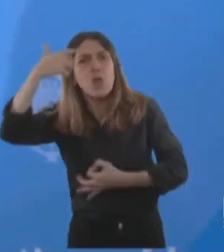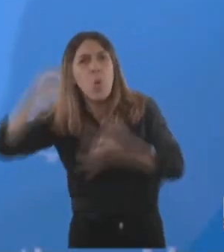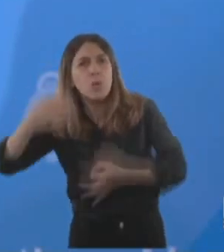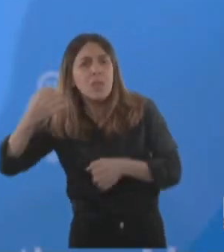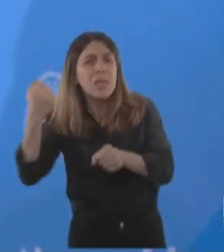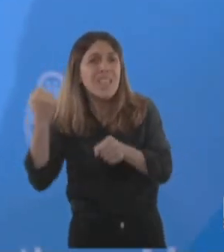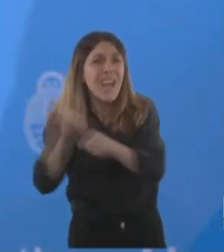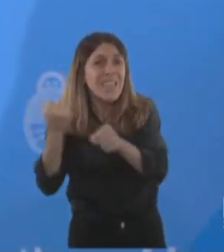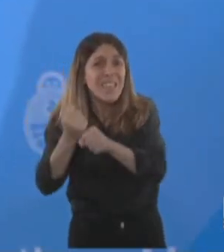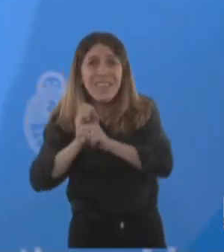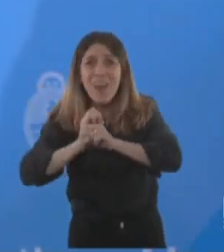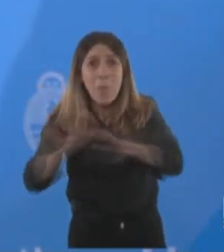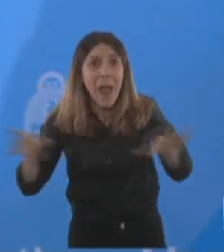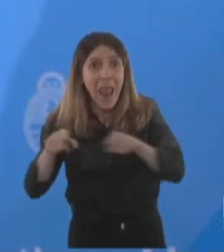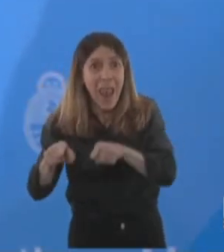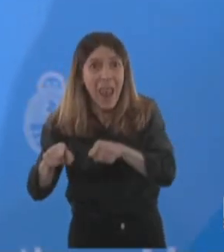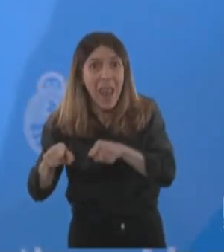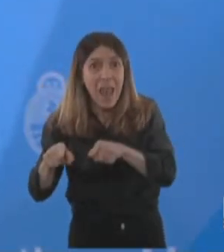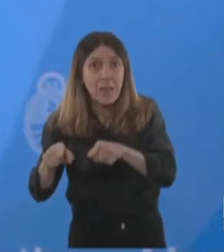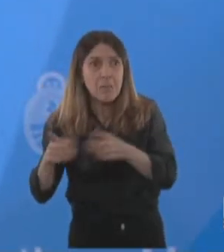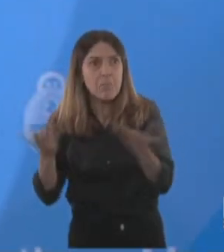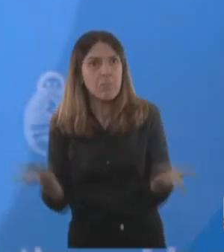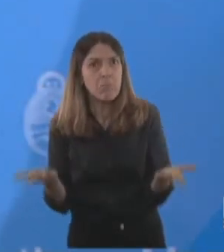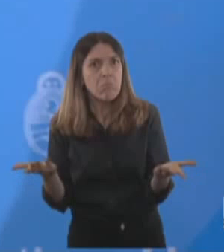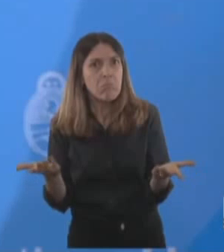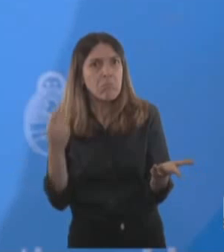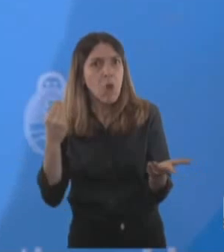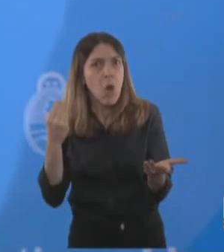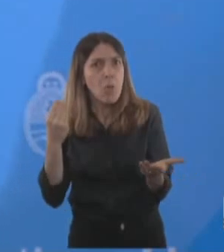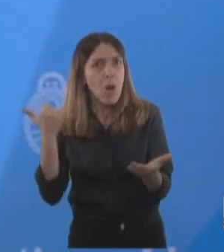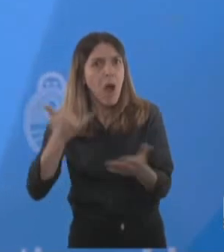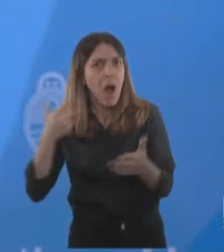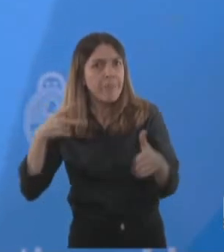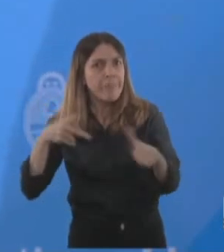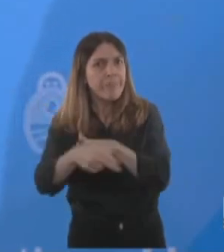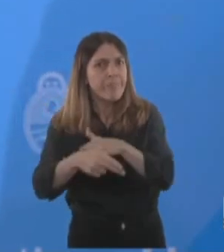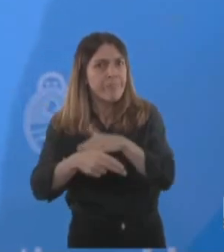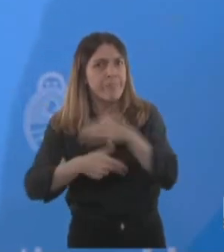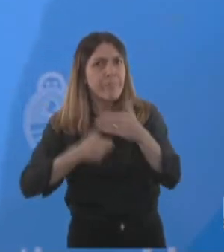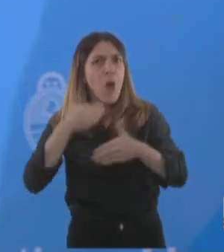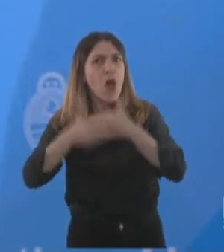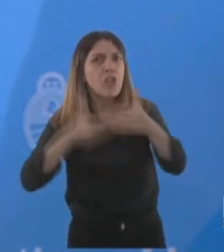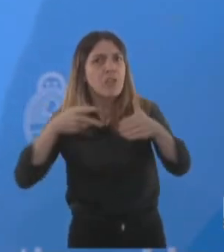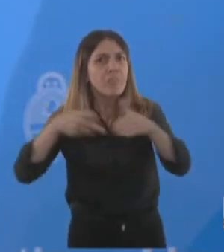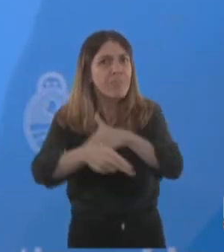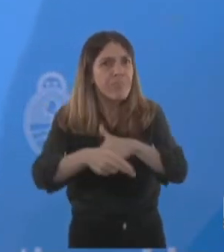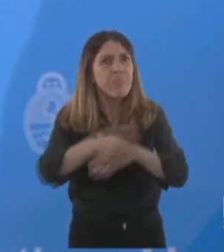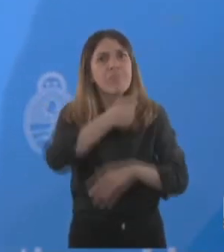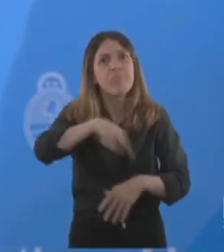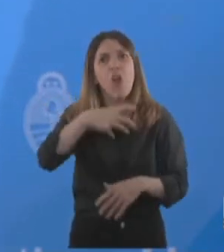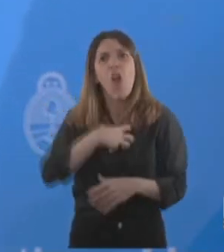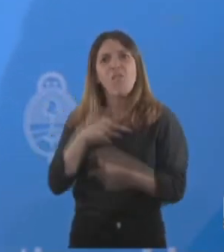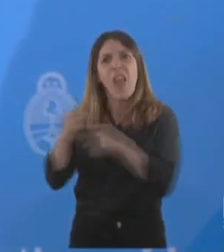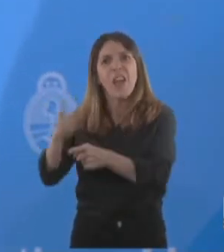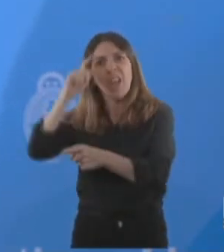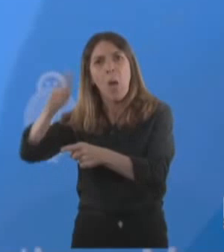actúa del modo que tiene que actuar, ese sistema se quiebra, la credibilidad se pierde, el delincuente se